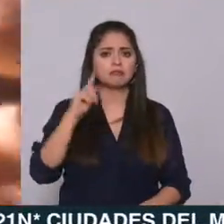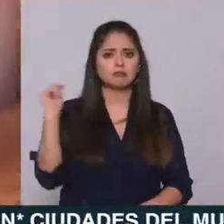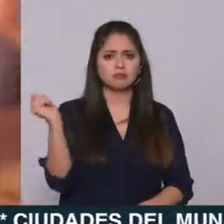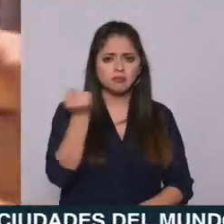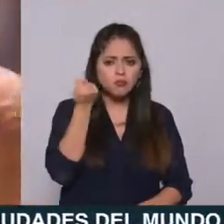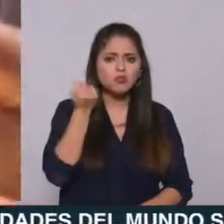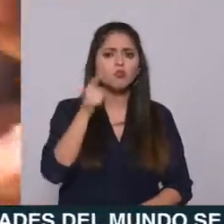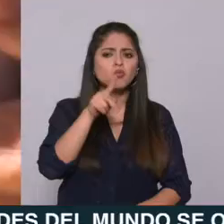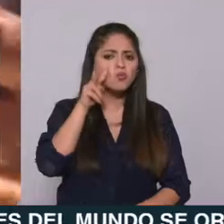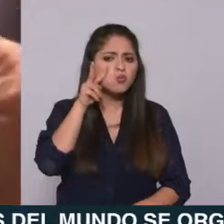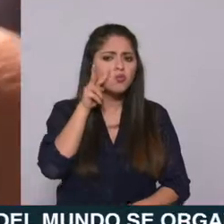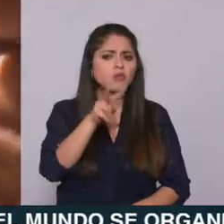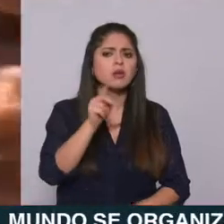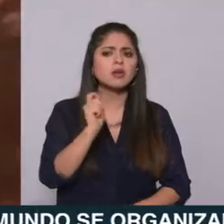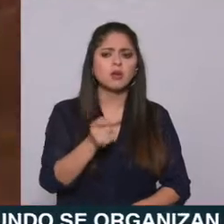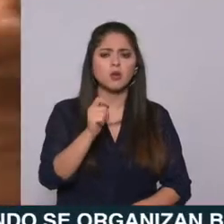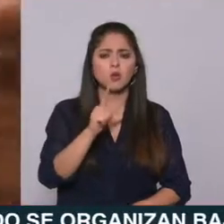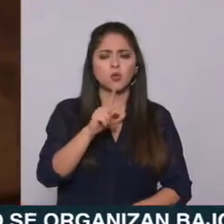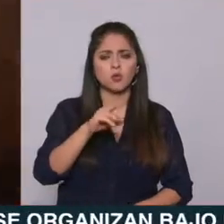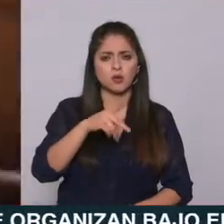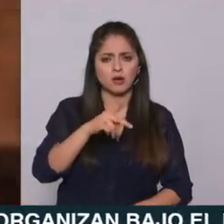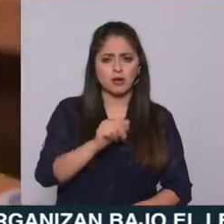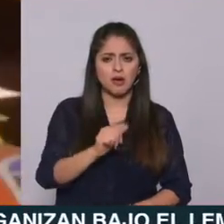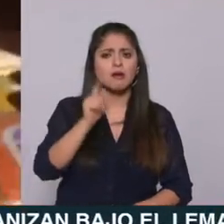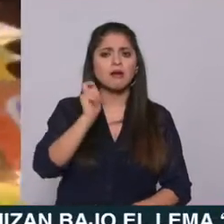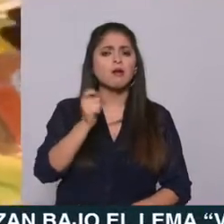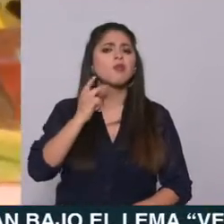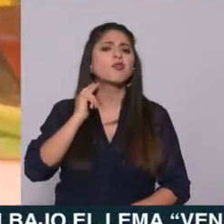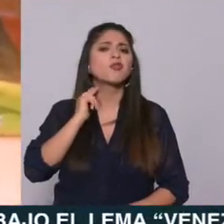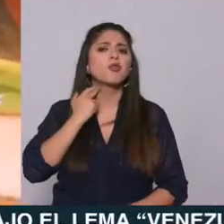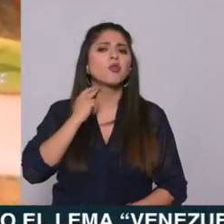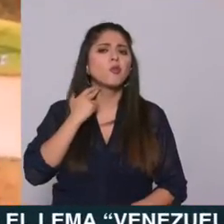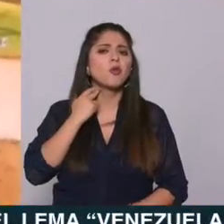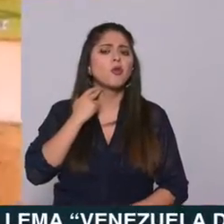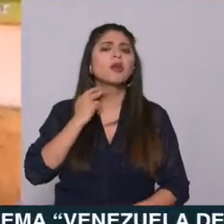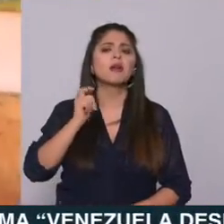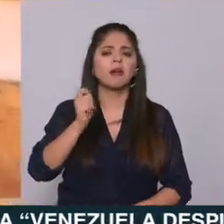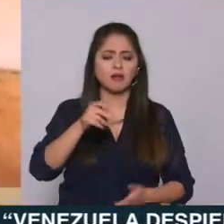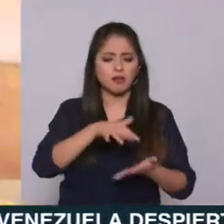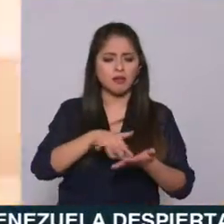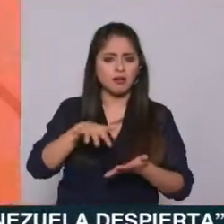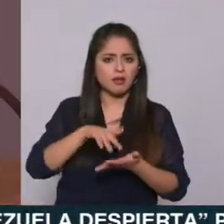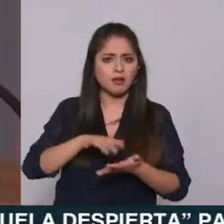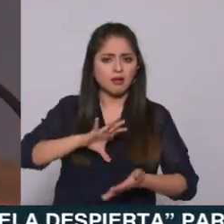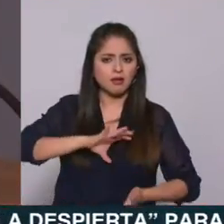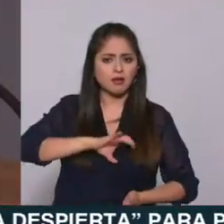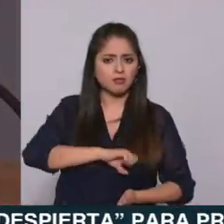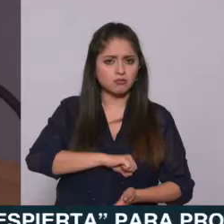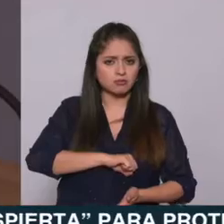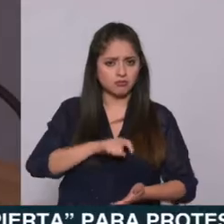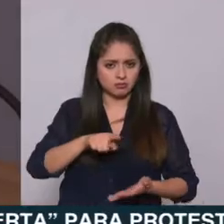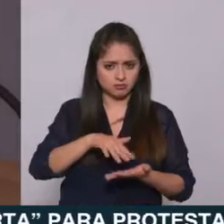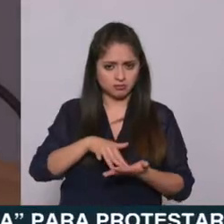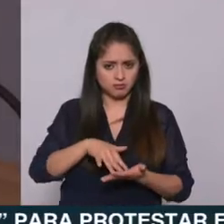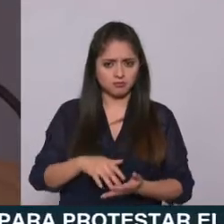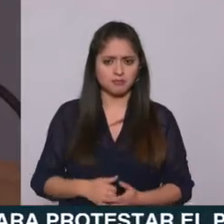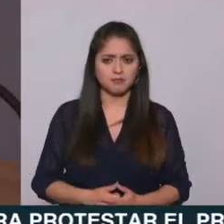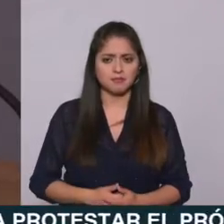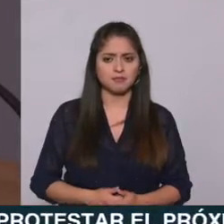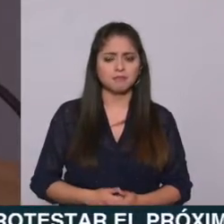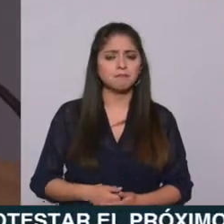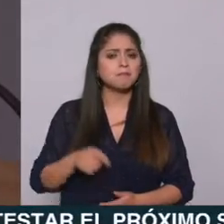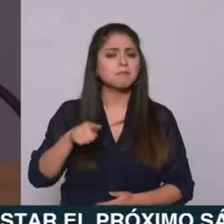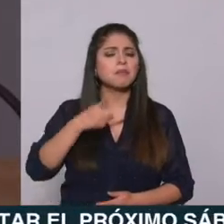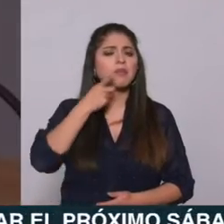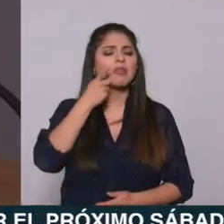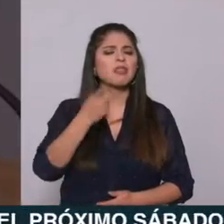pueden encontrarse con Luca, un robot lector que fomenta el gusto por la literatura. Pues para ellos reflejaba un mundo